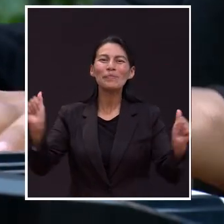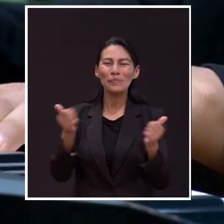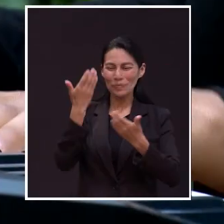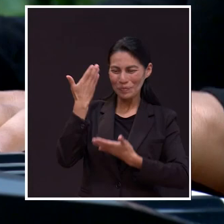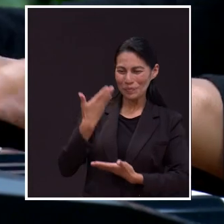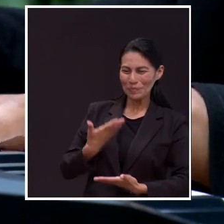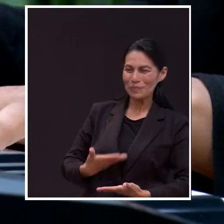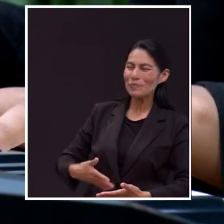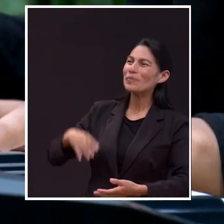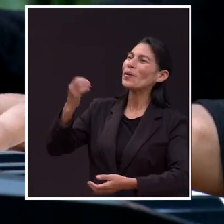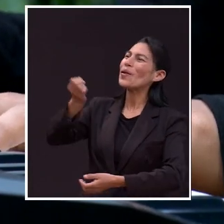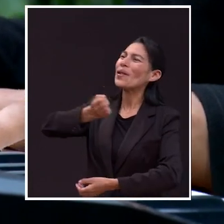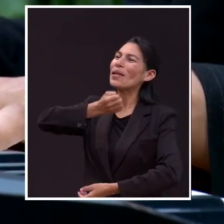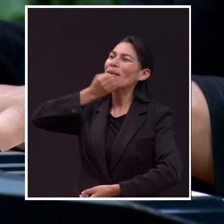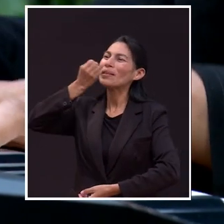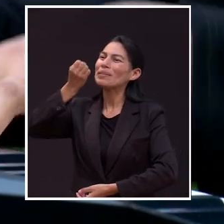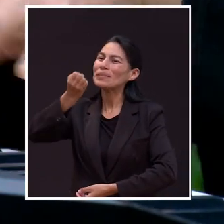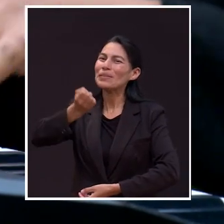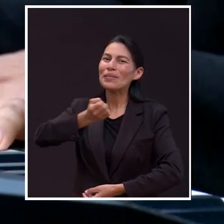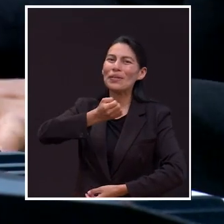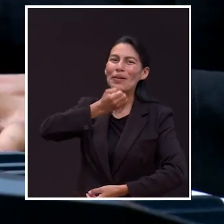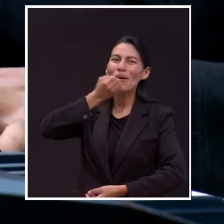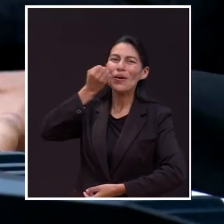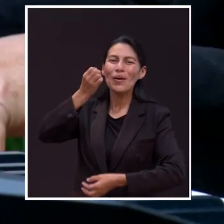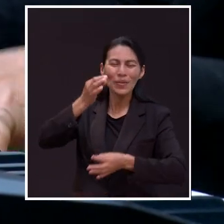aleluya, soy guerrera de